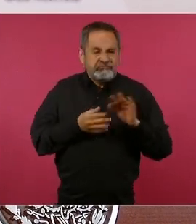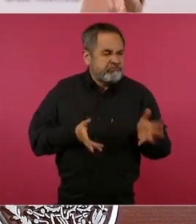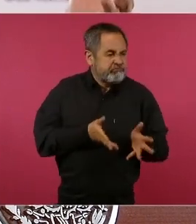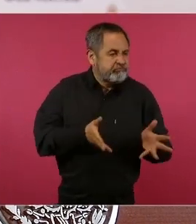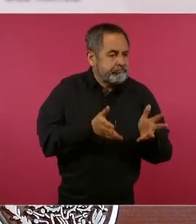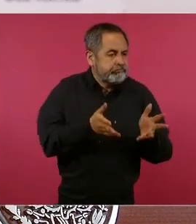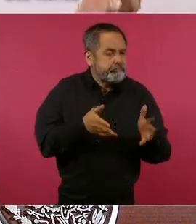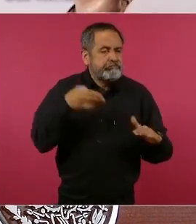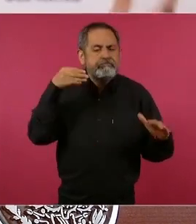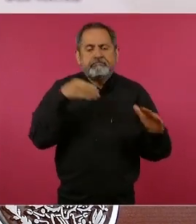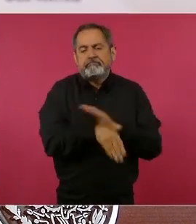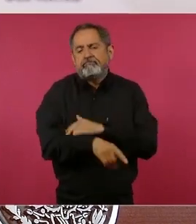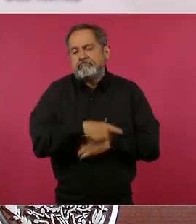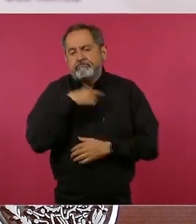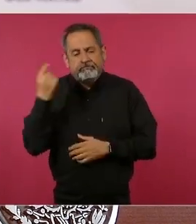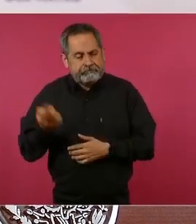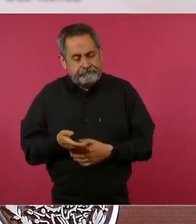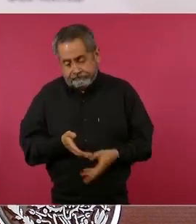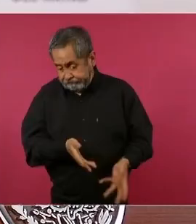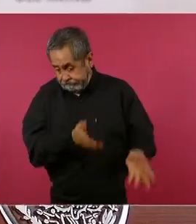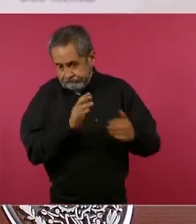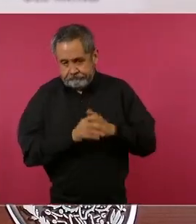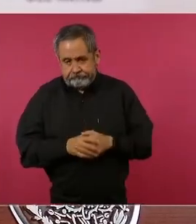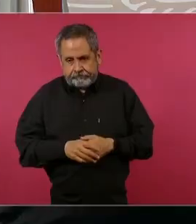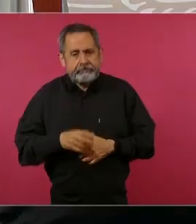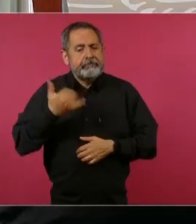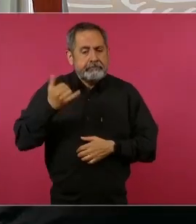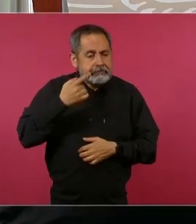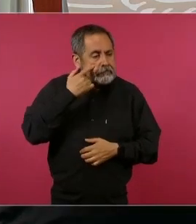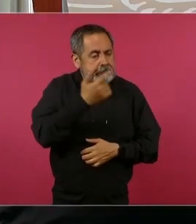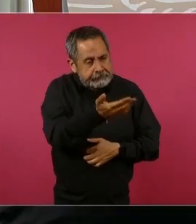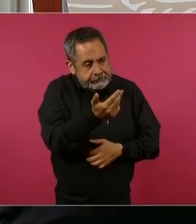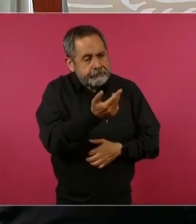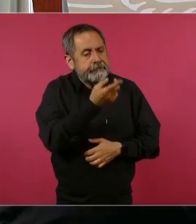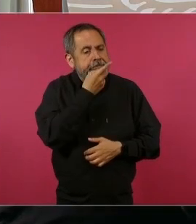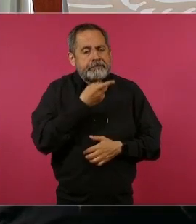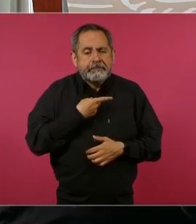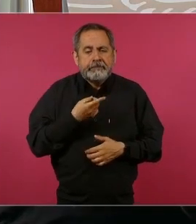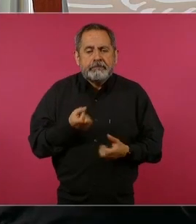Y como lo he venido planteando, que informen cuánto